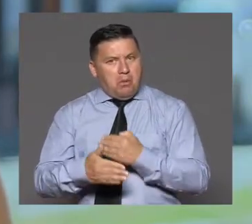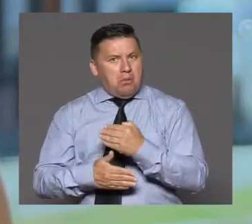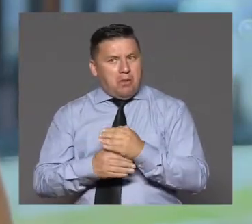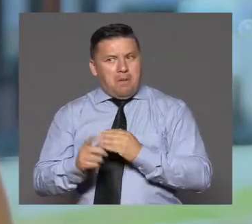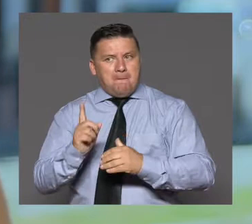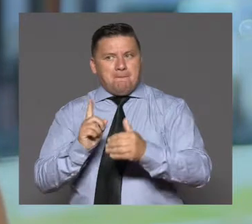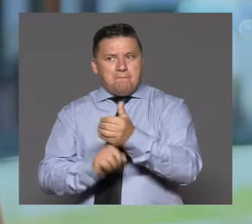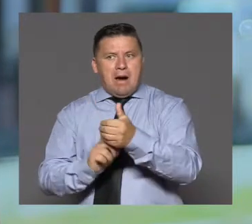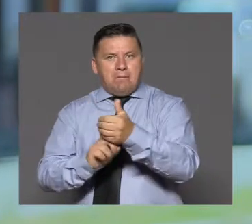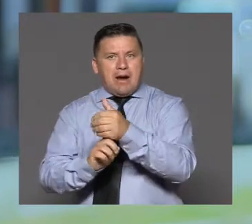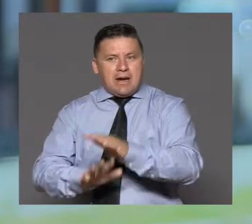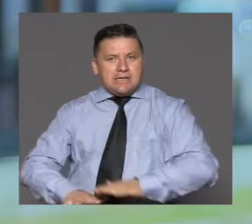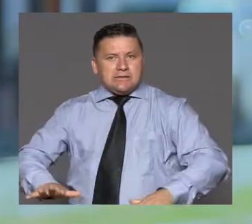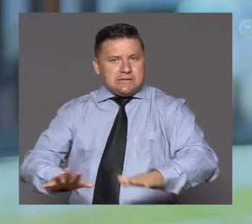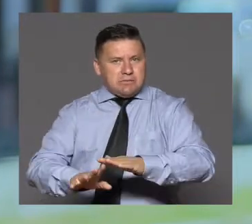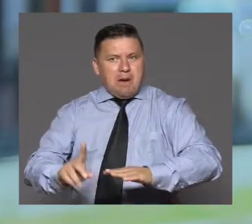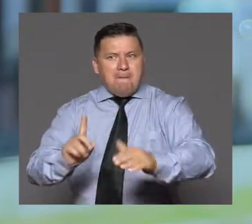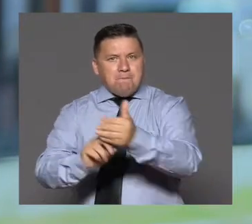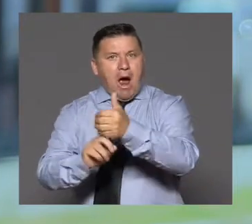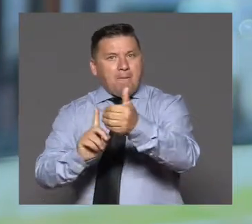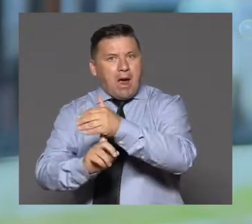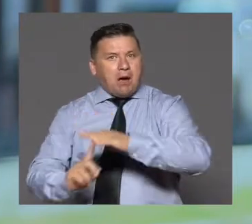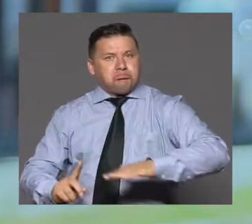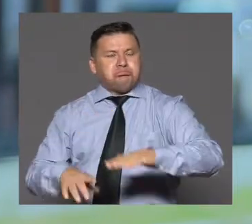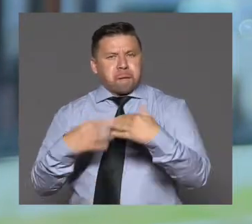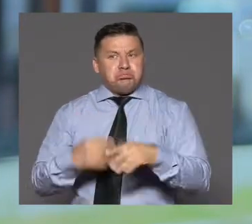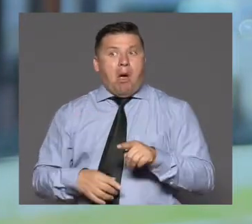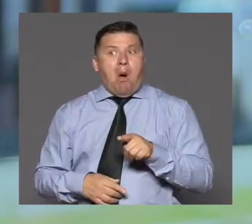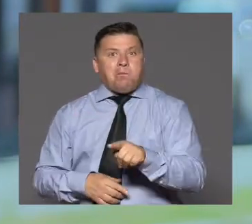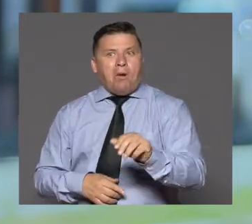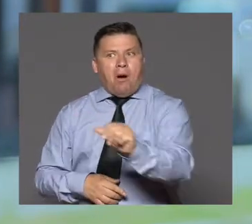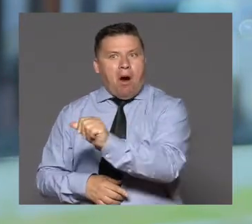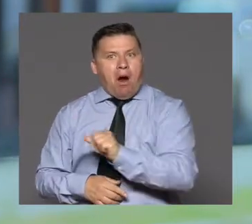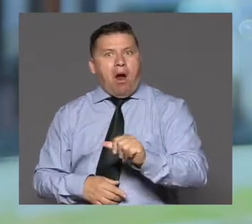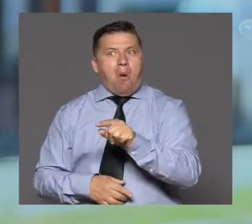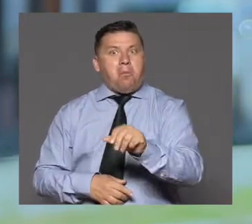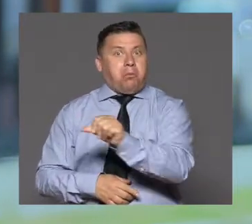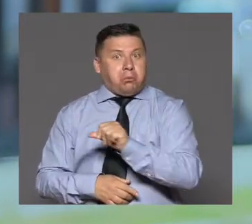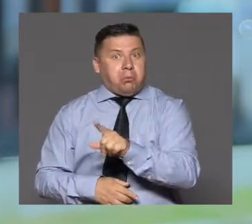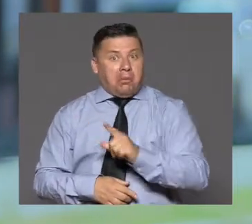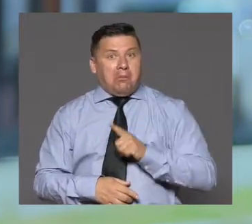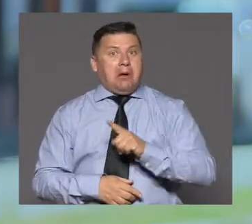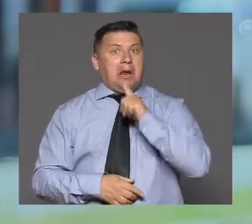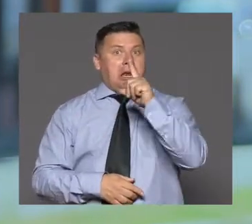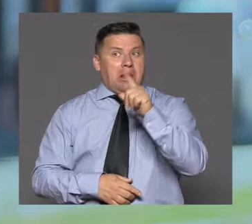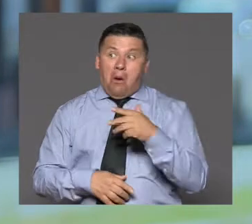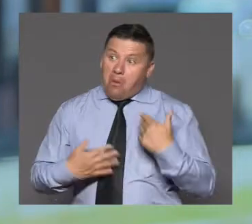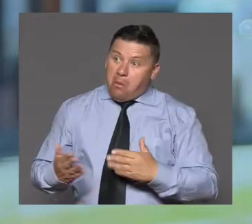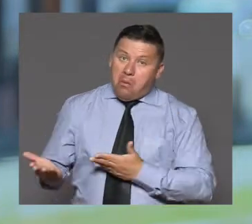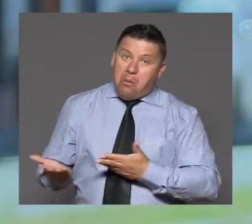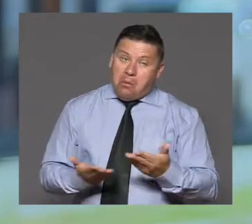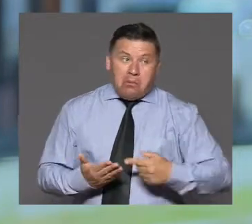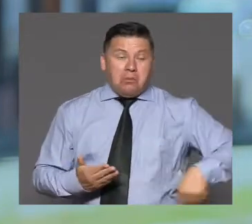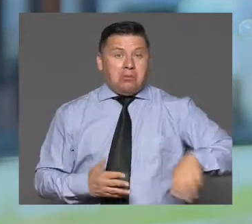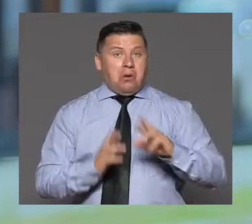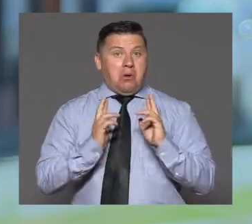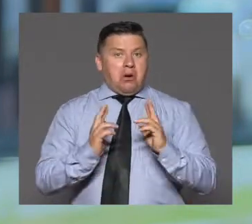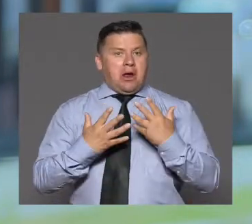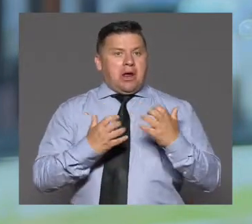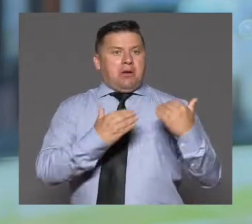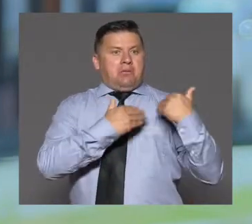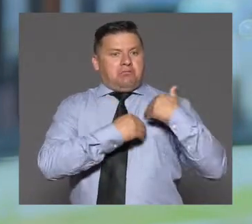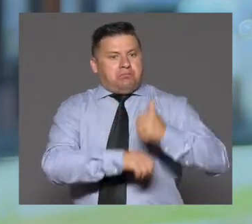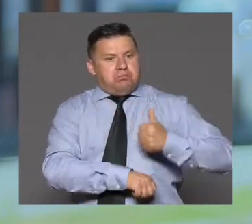conquistado muchos espacios. Hemos tenido mujeres que en este momento, lideresas, que en este momento aspiran a cargos